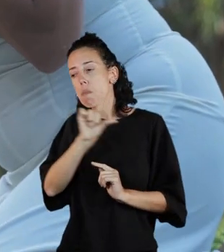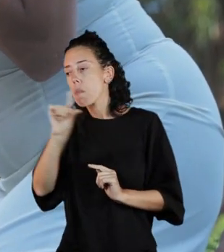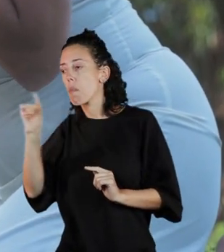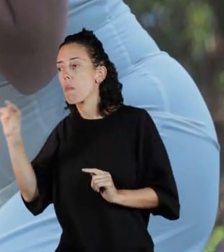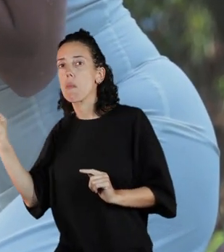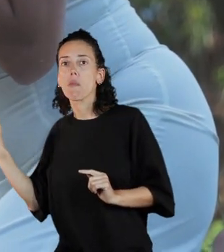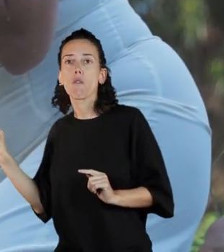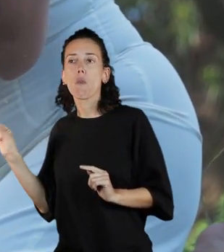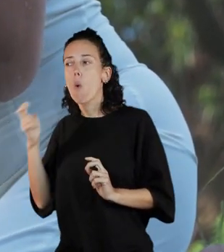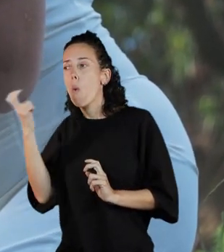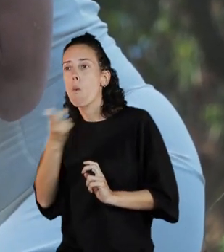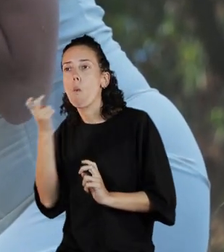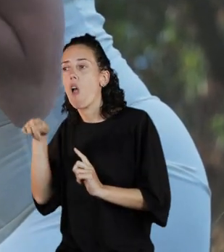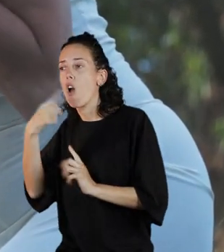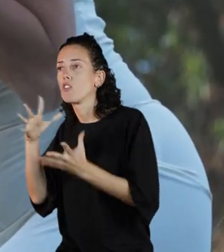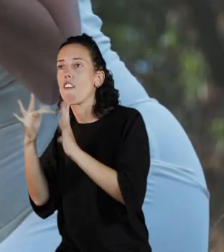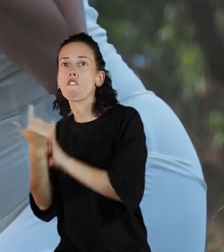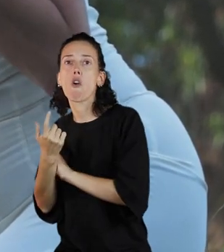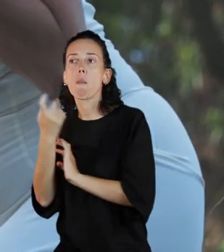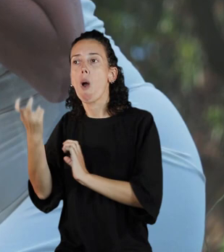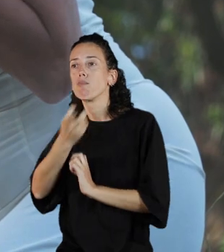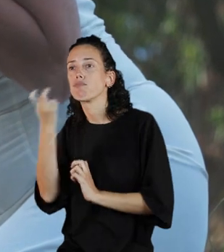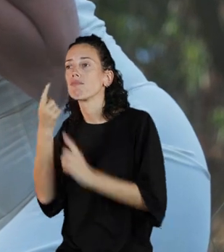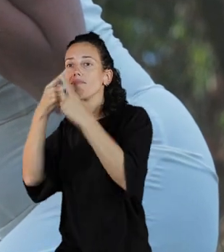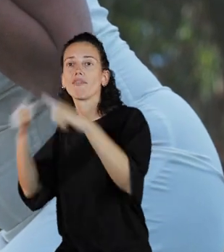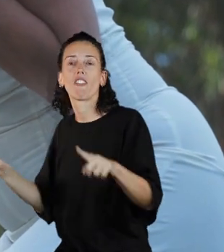alejando y fui buscando otros caminos.